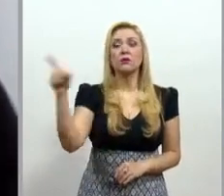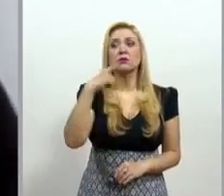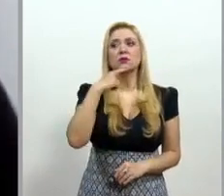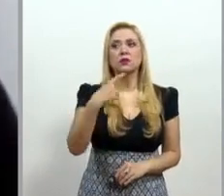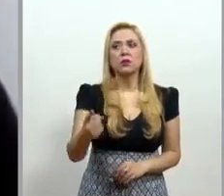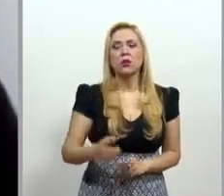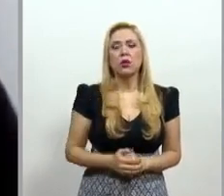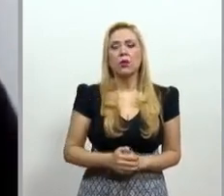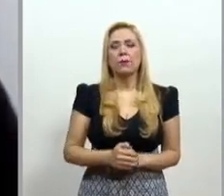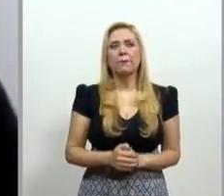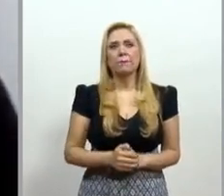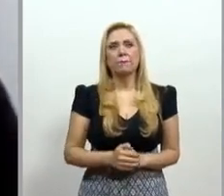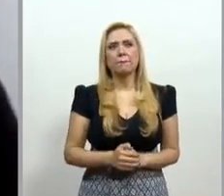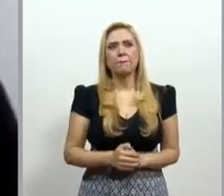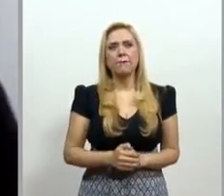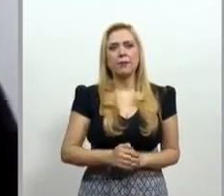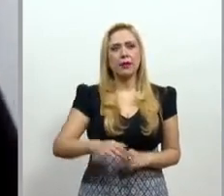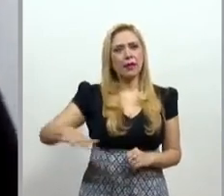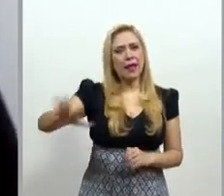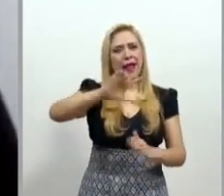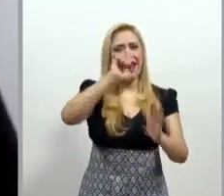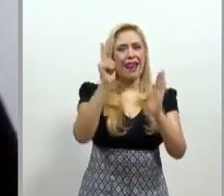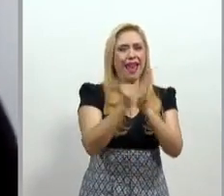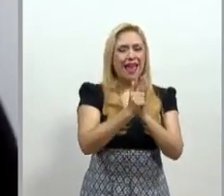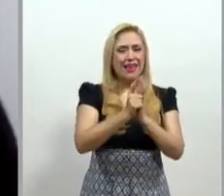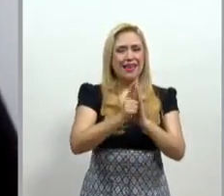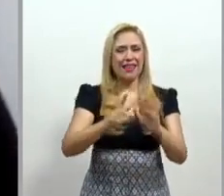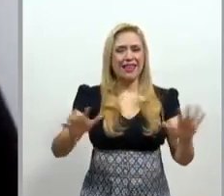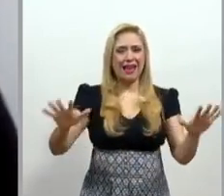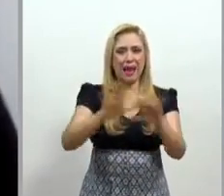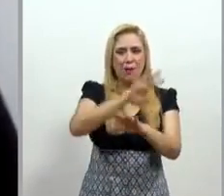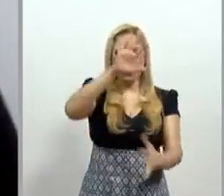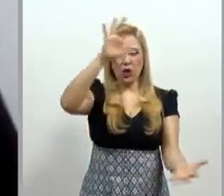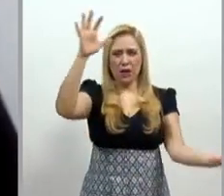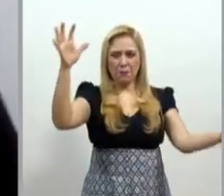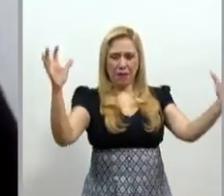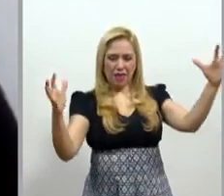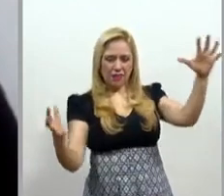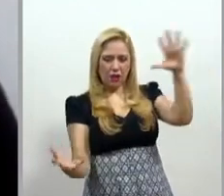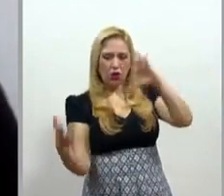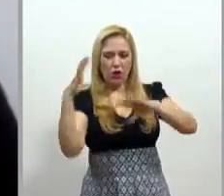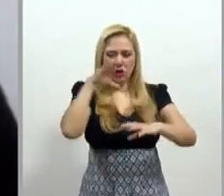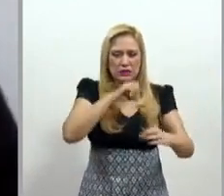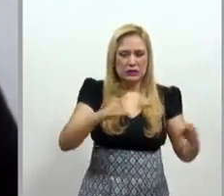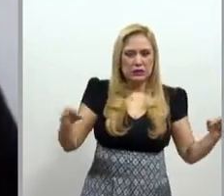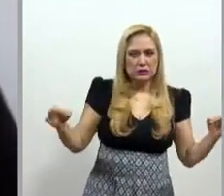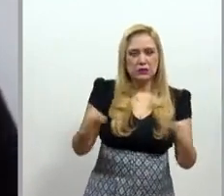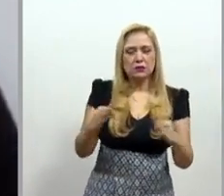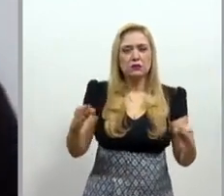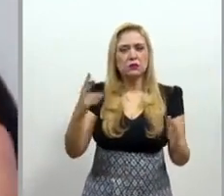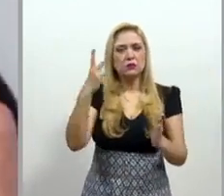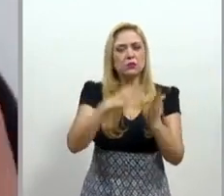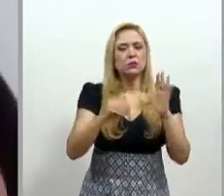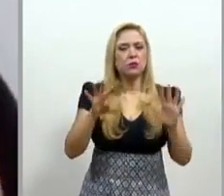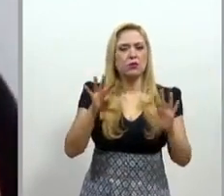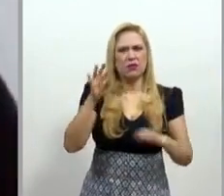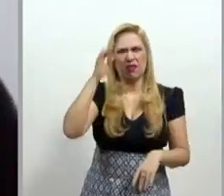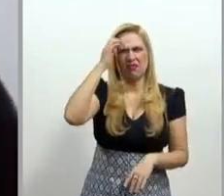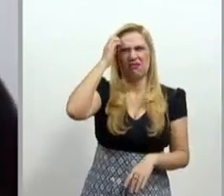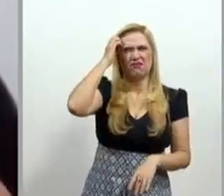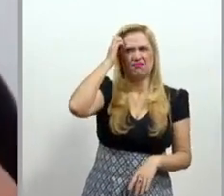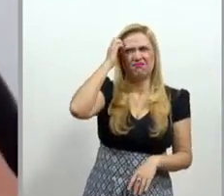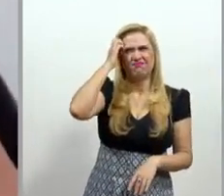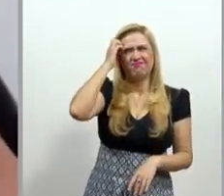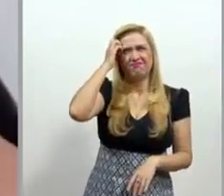la ley nacional de cambio climático que se había proferido en el 2019 era poco ambiciosa y que